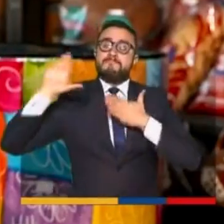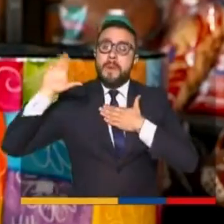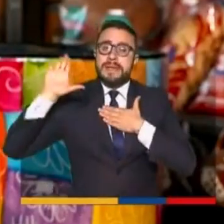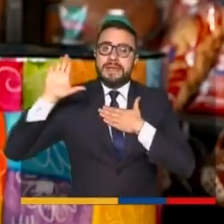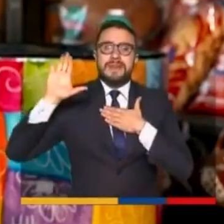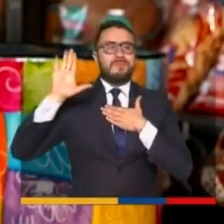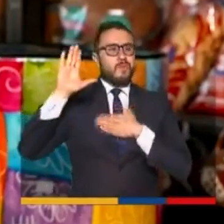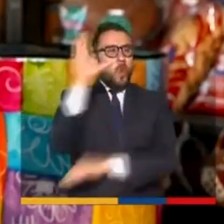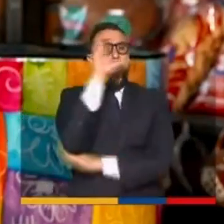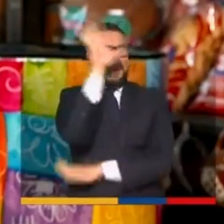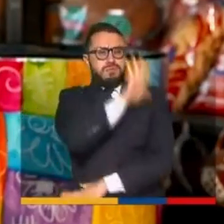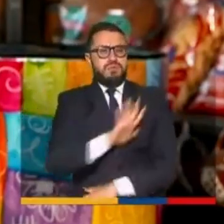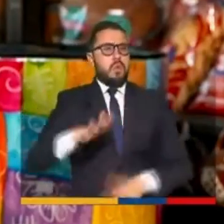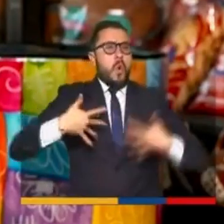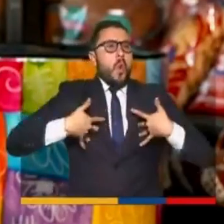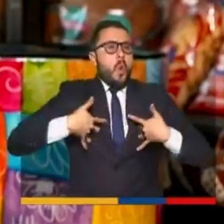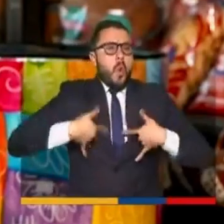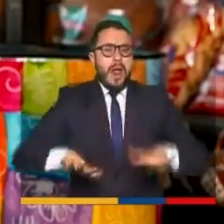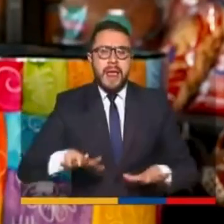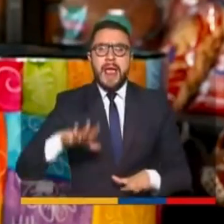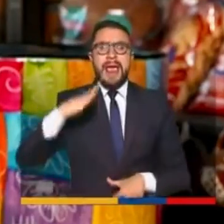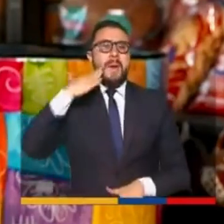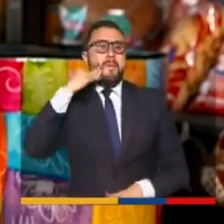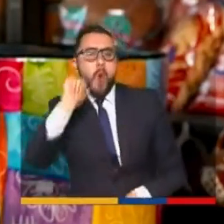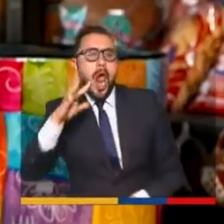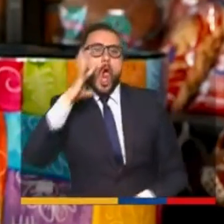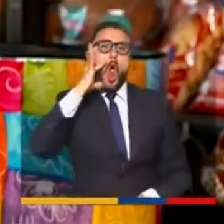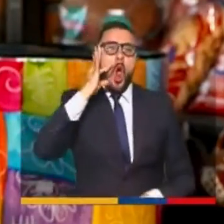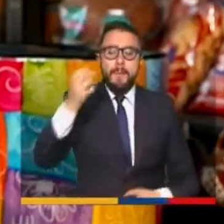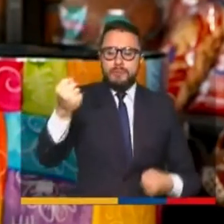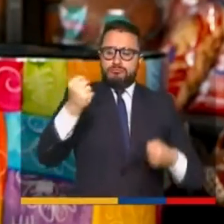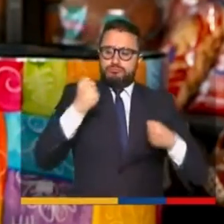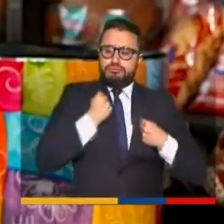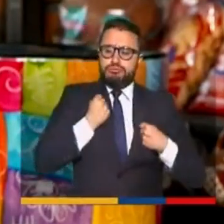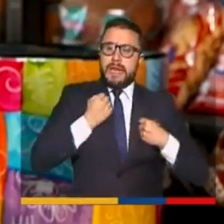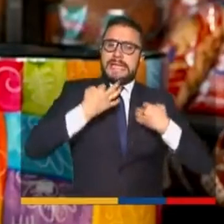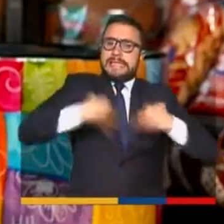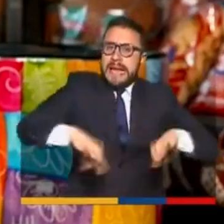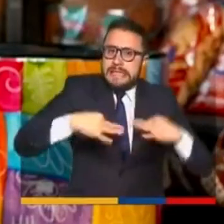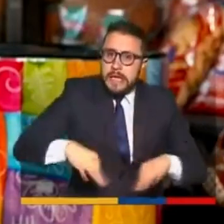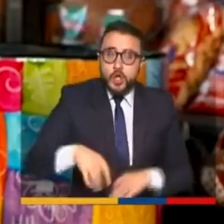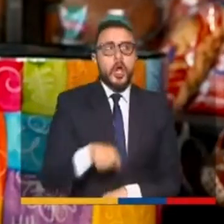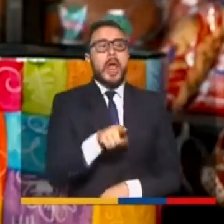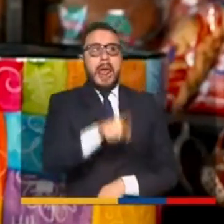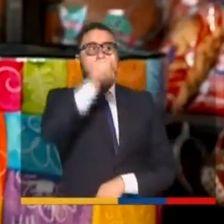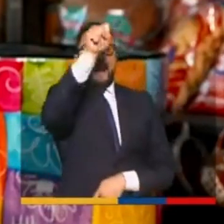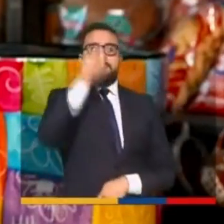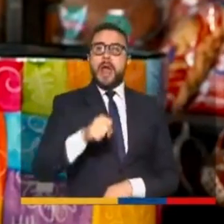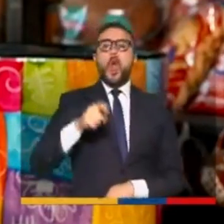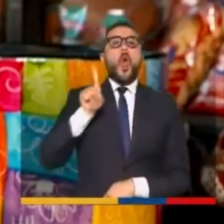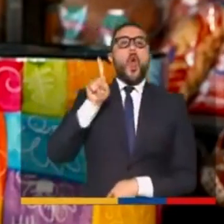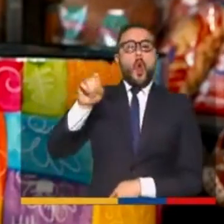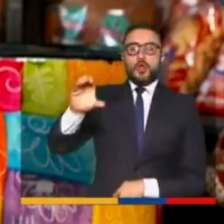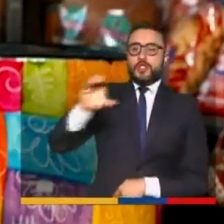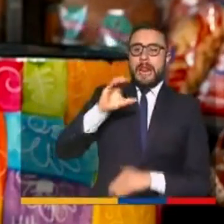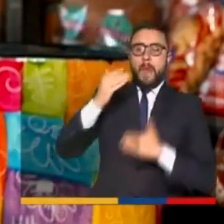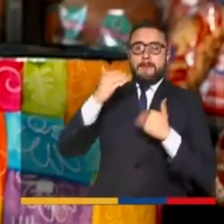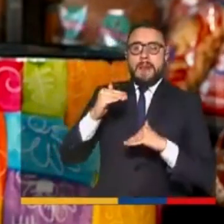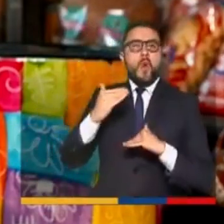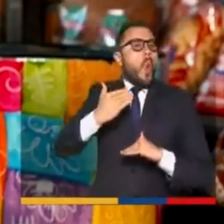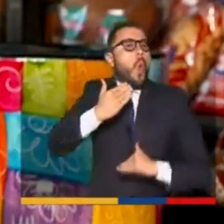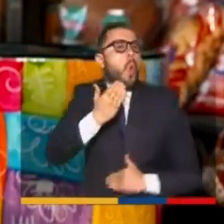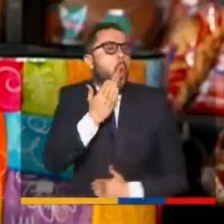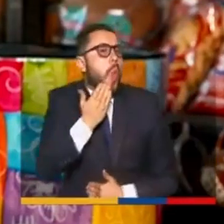de Colombia, soldado mujer u hombre, pueda al final de mi gobierno ganarse un salario